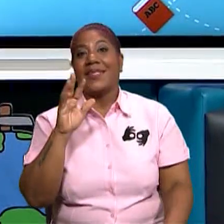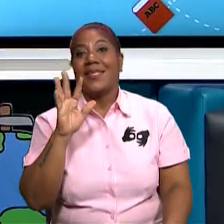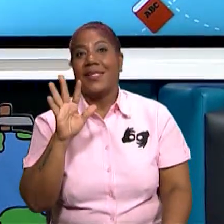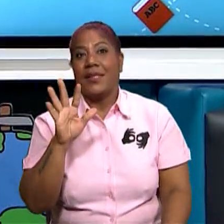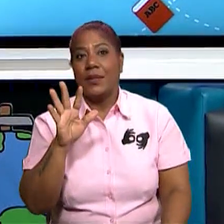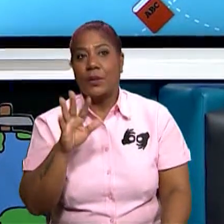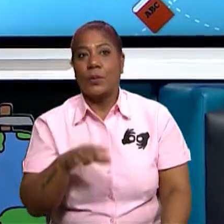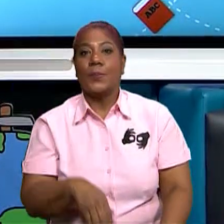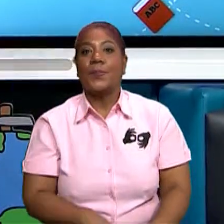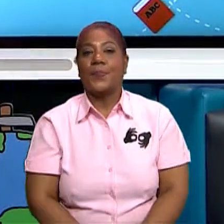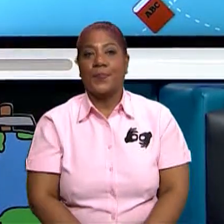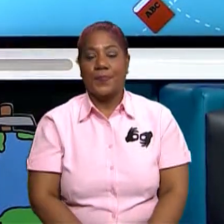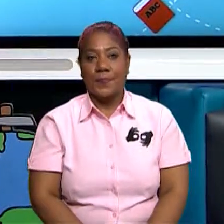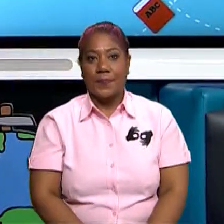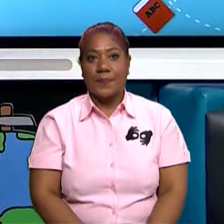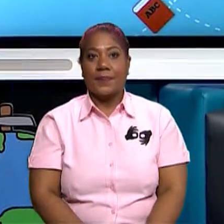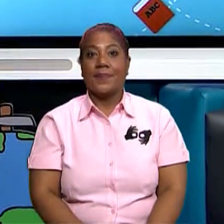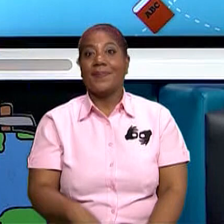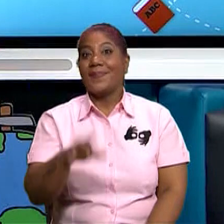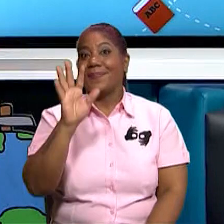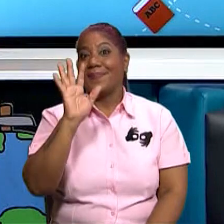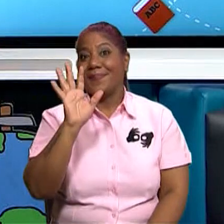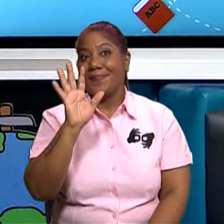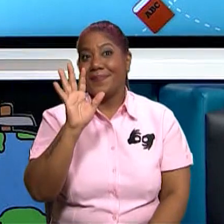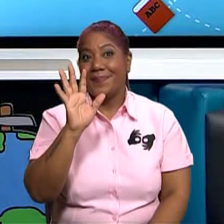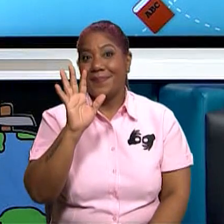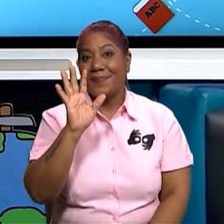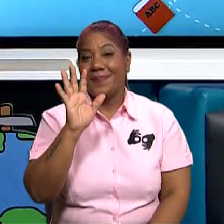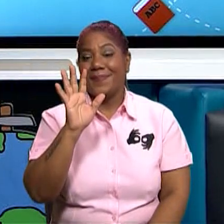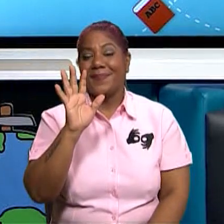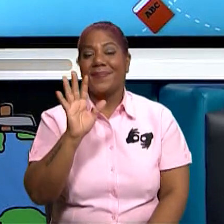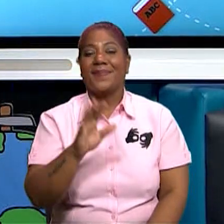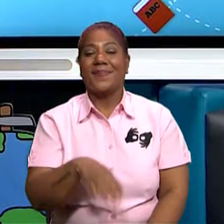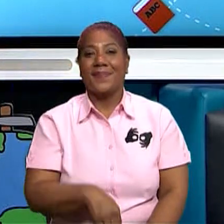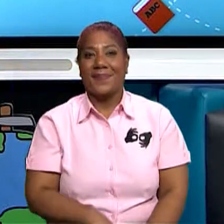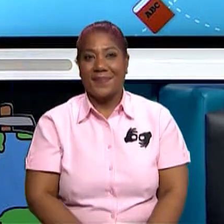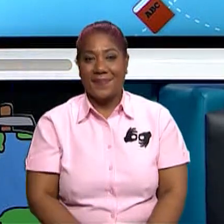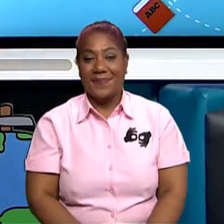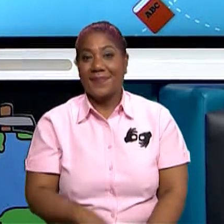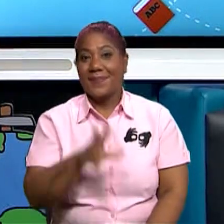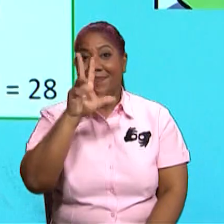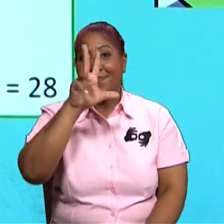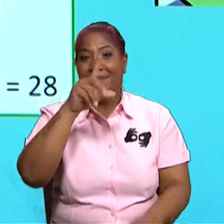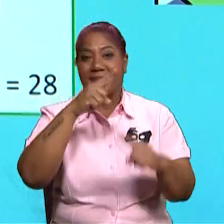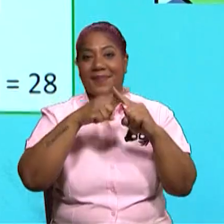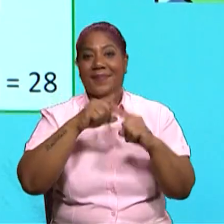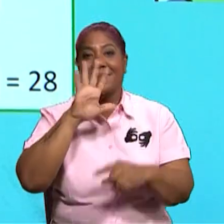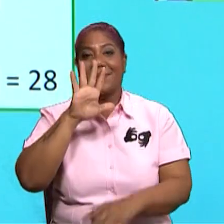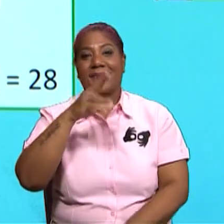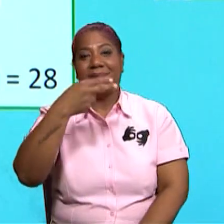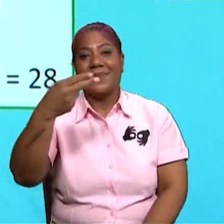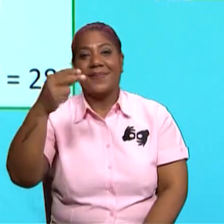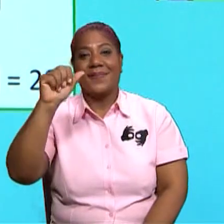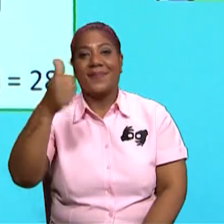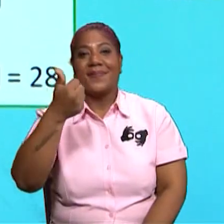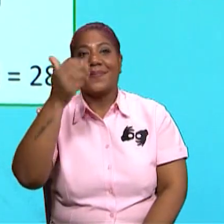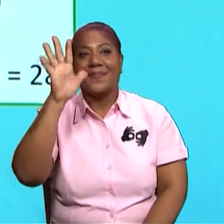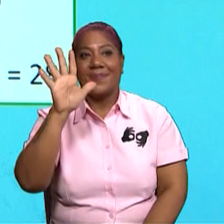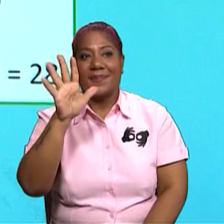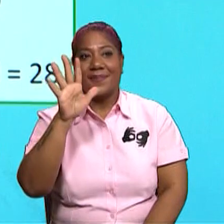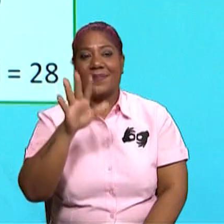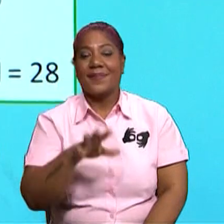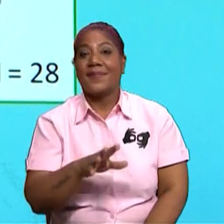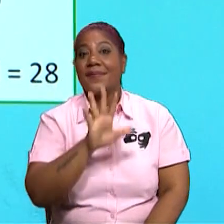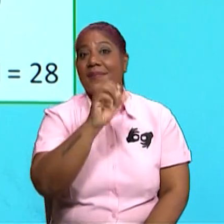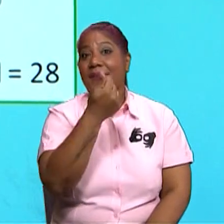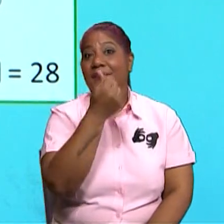mi dividendo. ¿Ya saben qué número es? 5. 3 por 5 es 15. Entonces mi respuesta